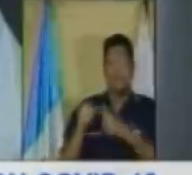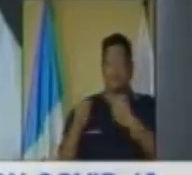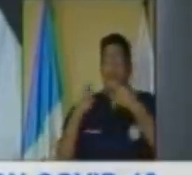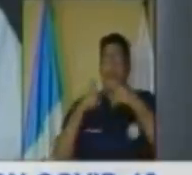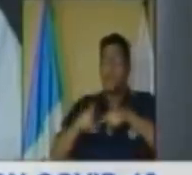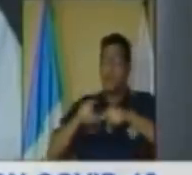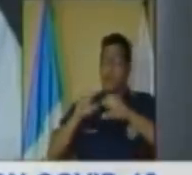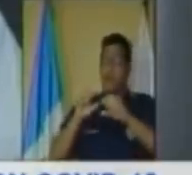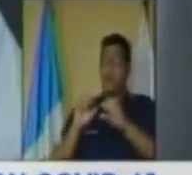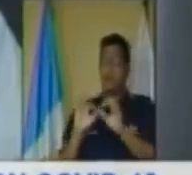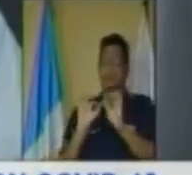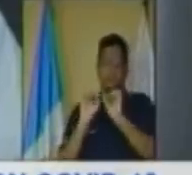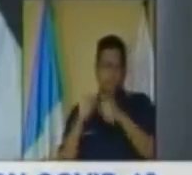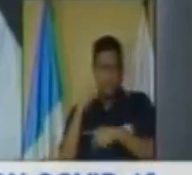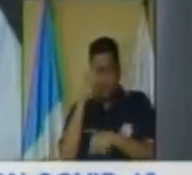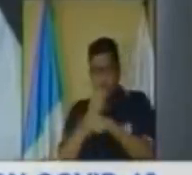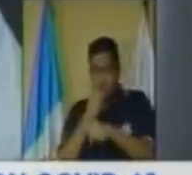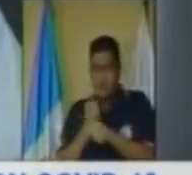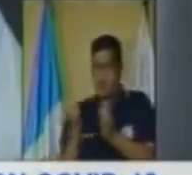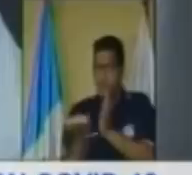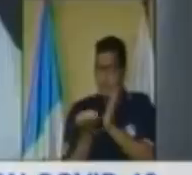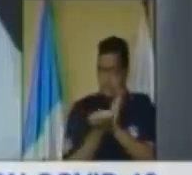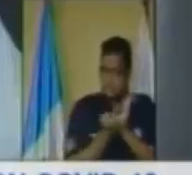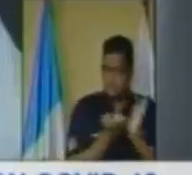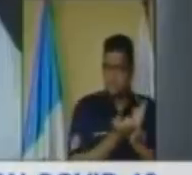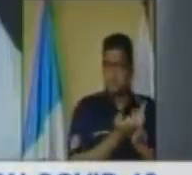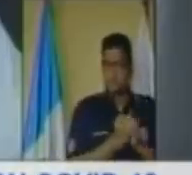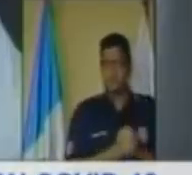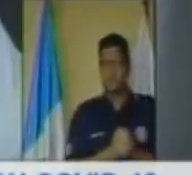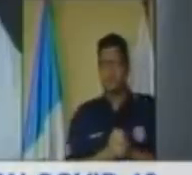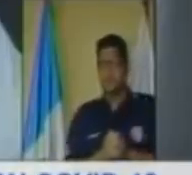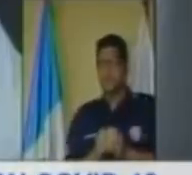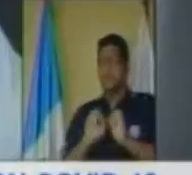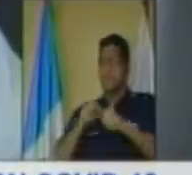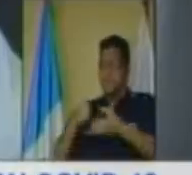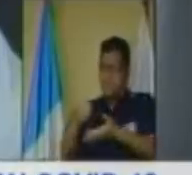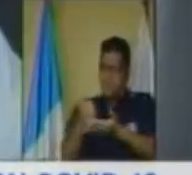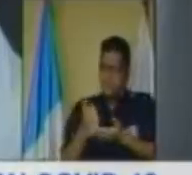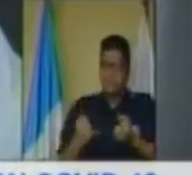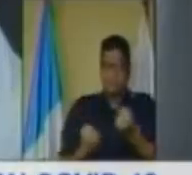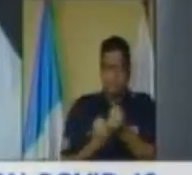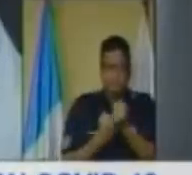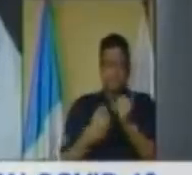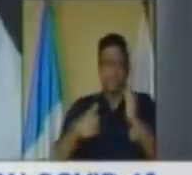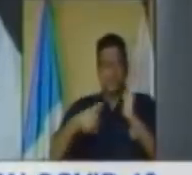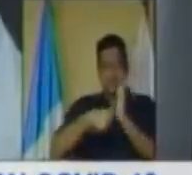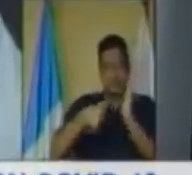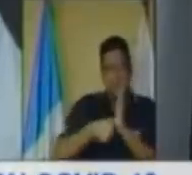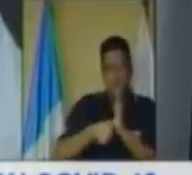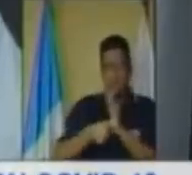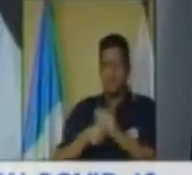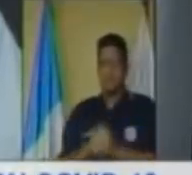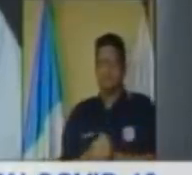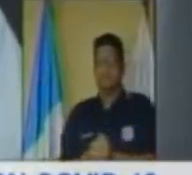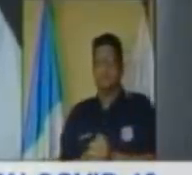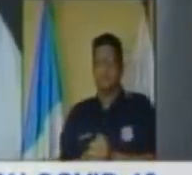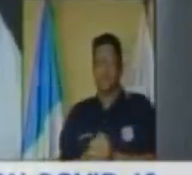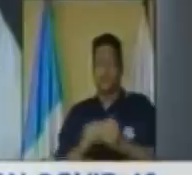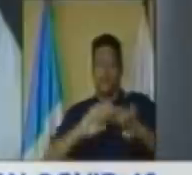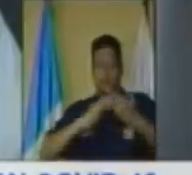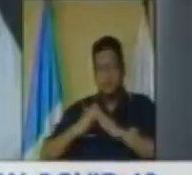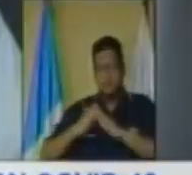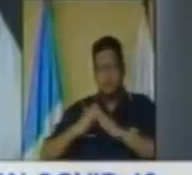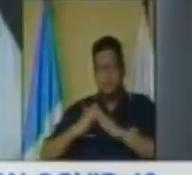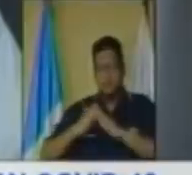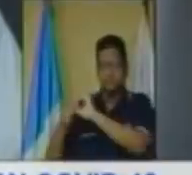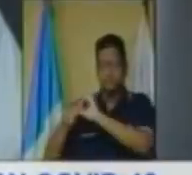versión impresa para que sean distribuidas a través de las municipalidades, gobernación, los comunes. Y en